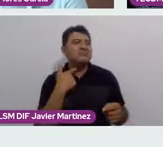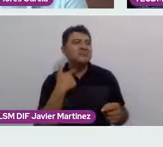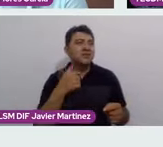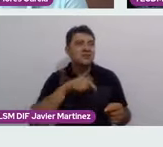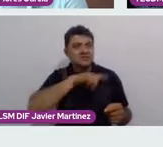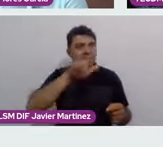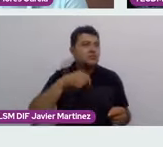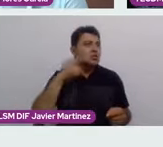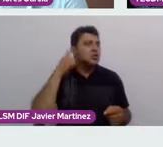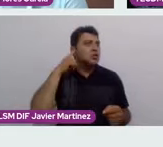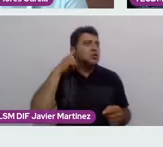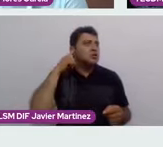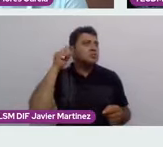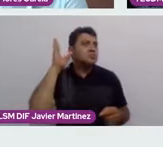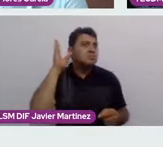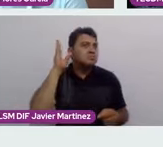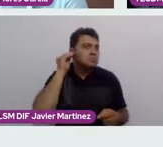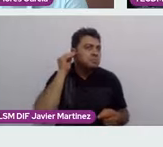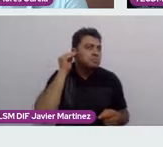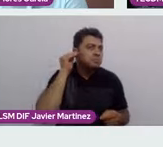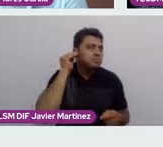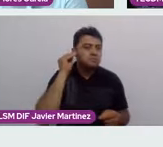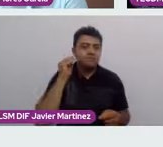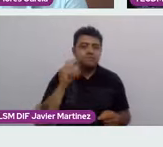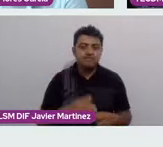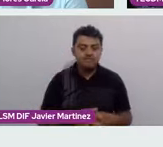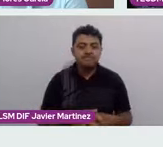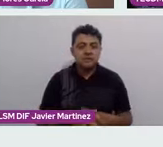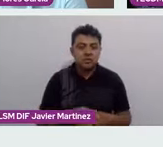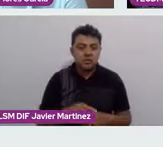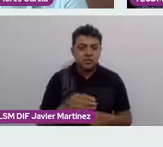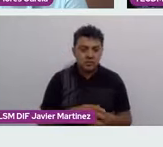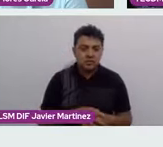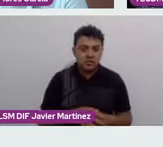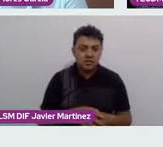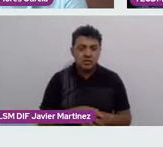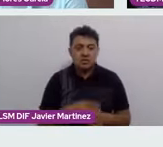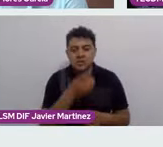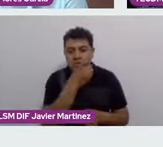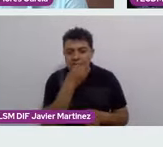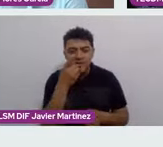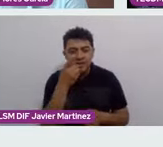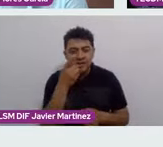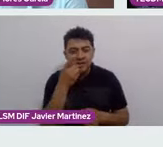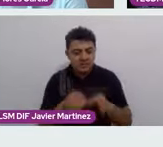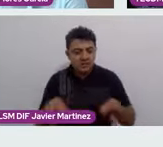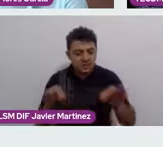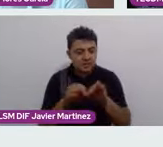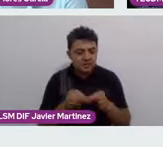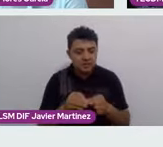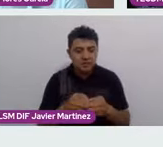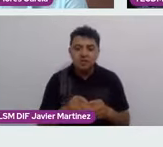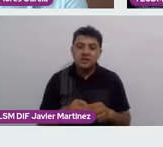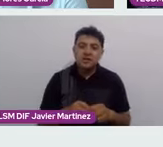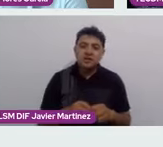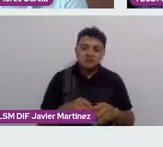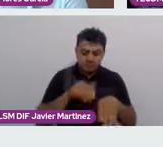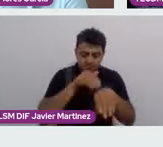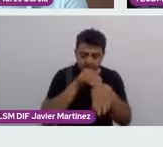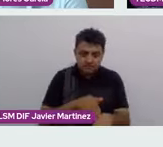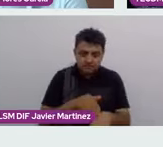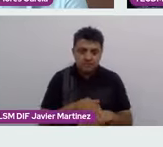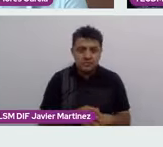de alimentos o de alimentos droga, ¿no? Y el tabaquismo, pues por supuesto, va a afectar la microvasculatura del